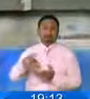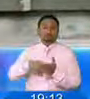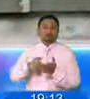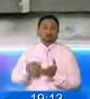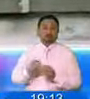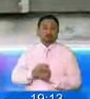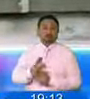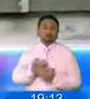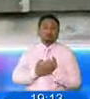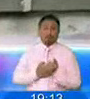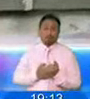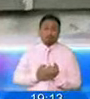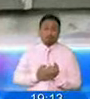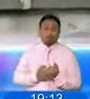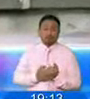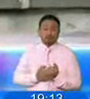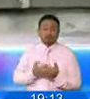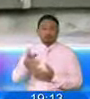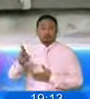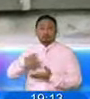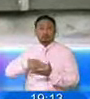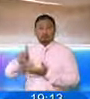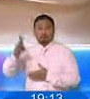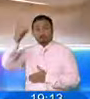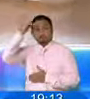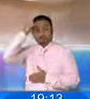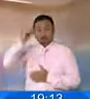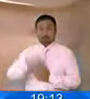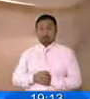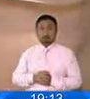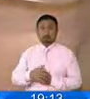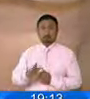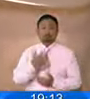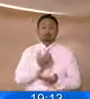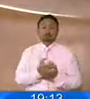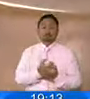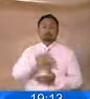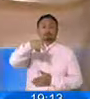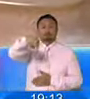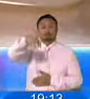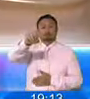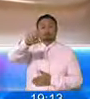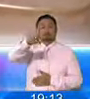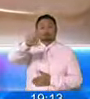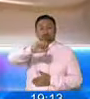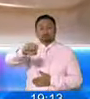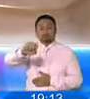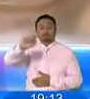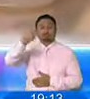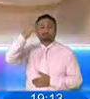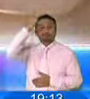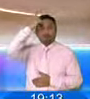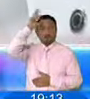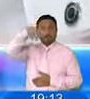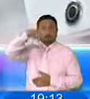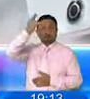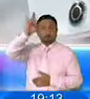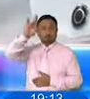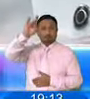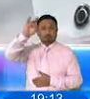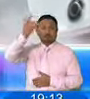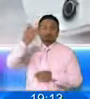destinar recursos para el pago de la deuda. Para el economista Mauricio Pozo, esta primera colocación de deuda en el 2018